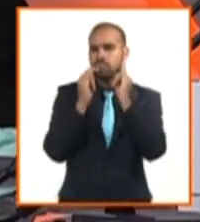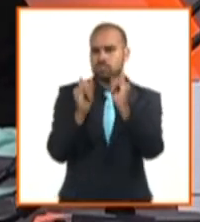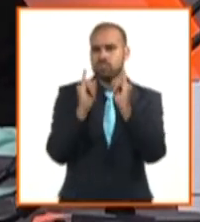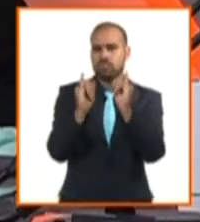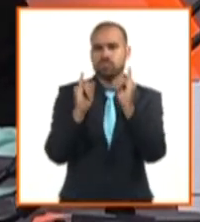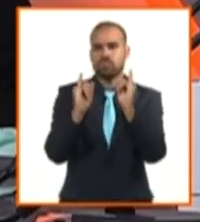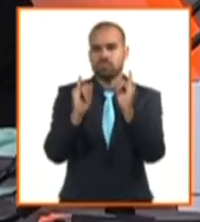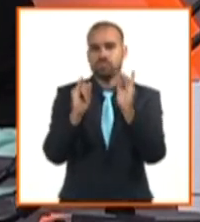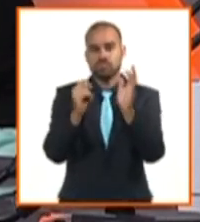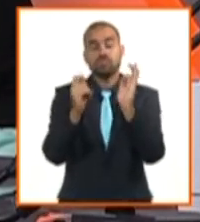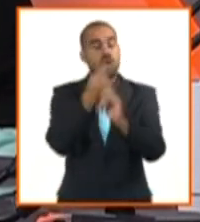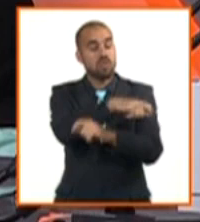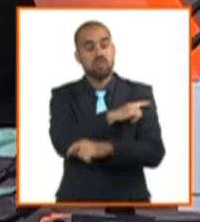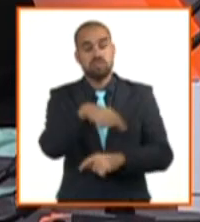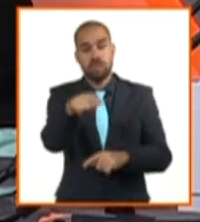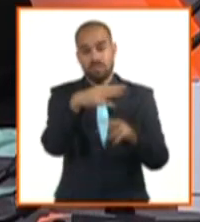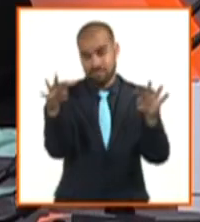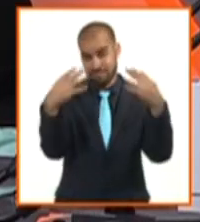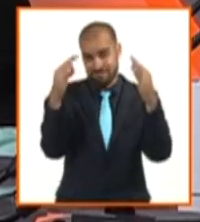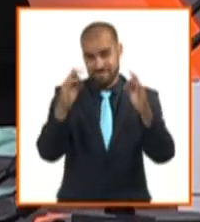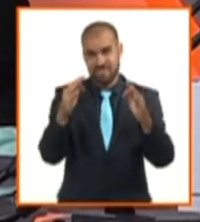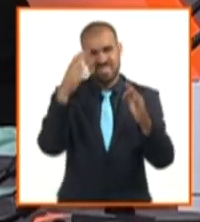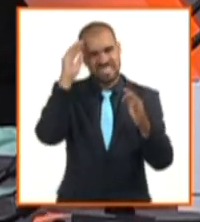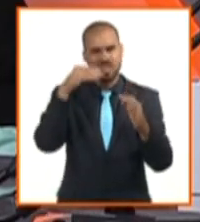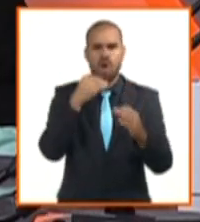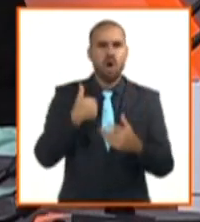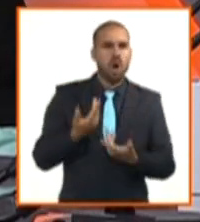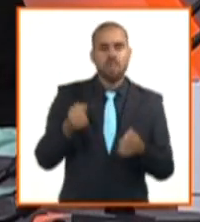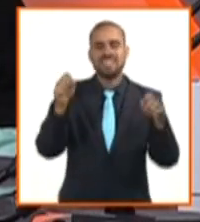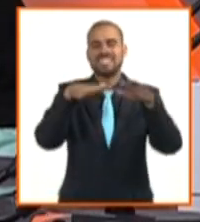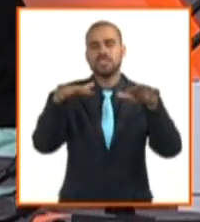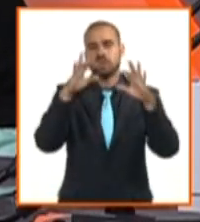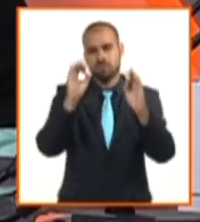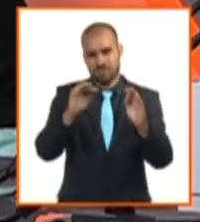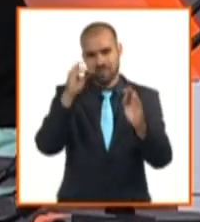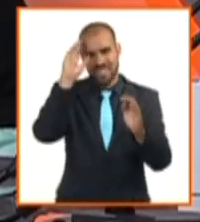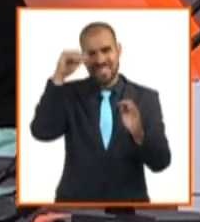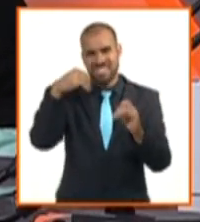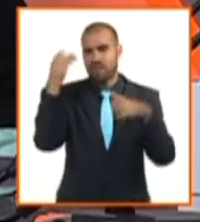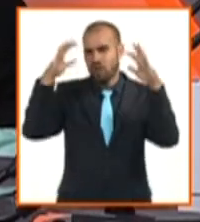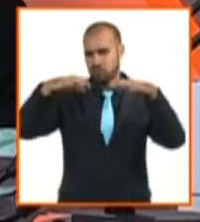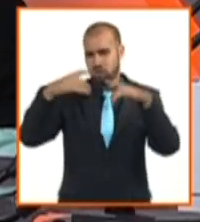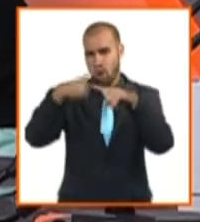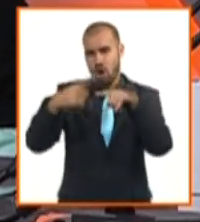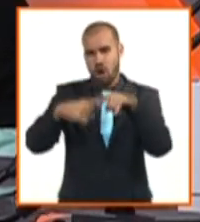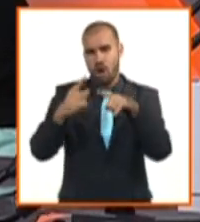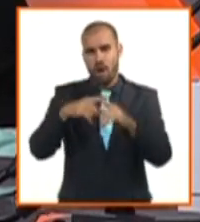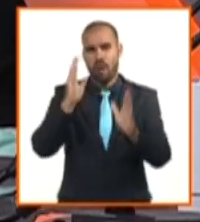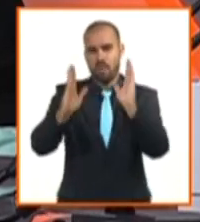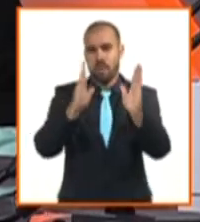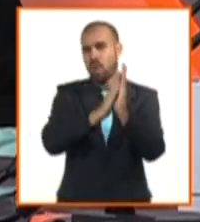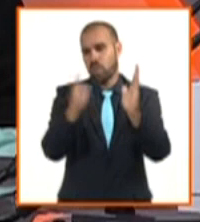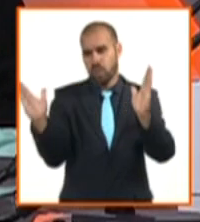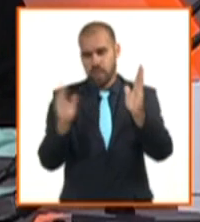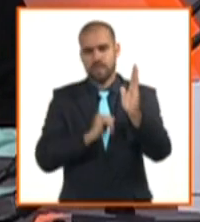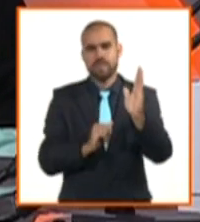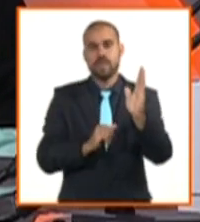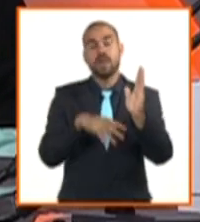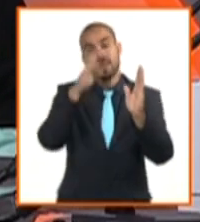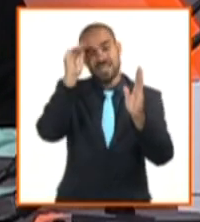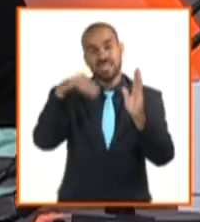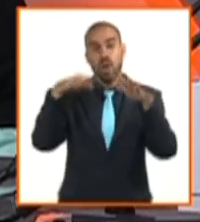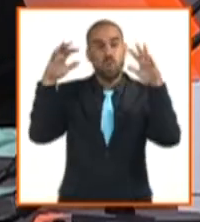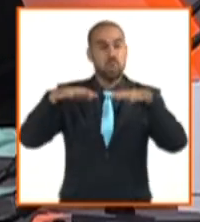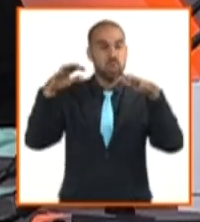pueblo sobre la situación que está viviendo el centro de occidente del país el impacto que han tenido estas intensas